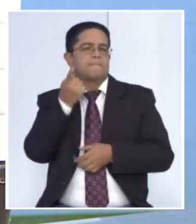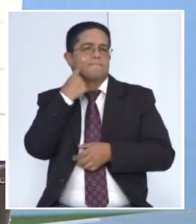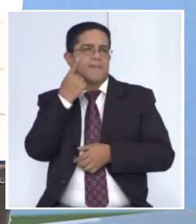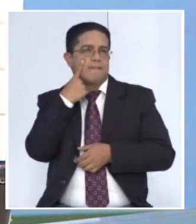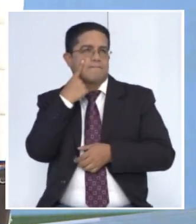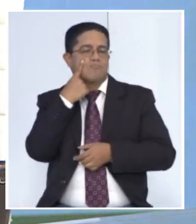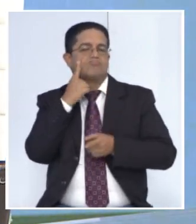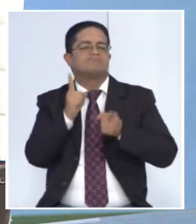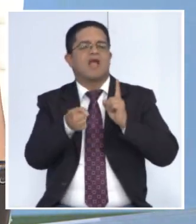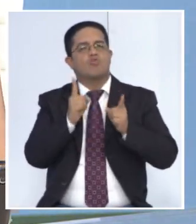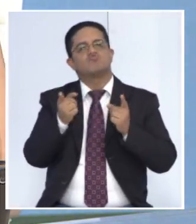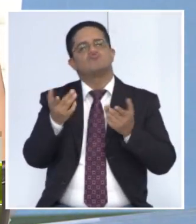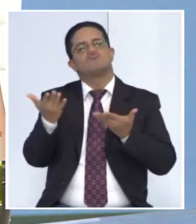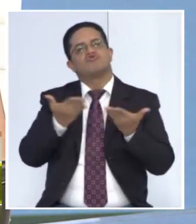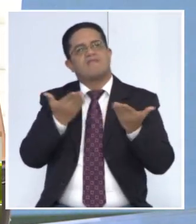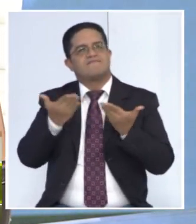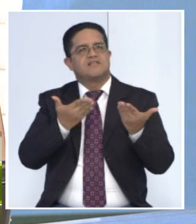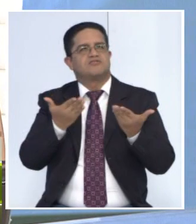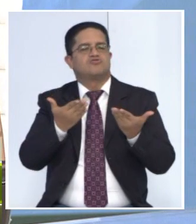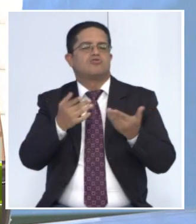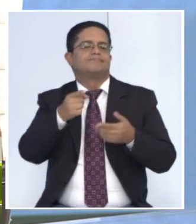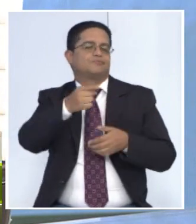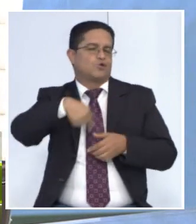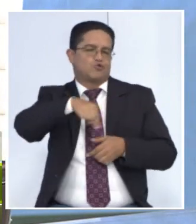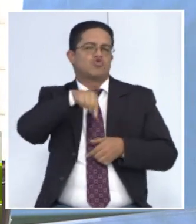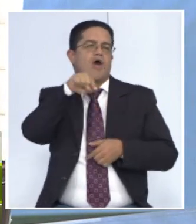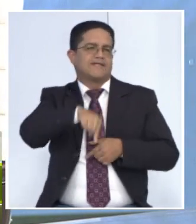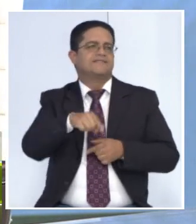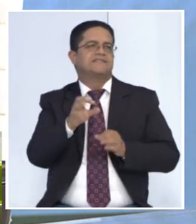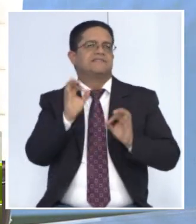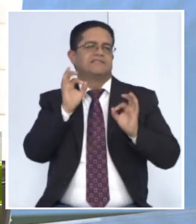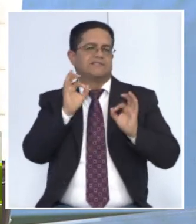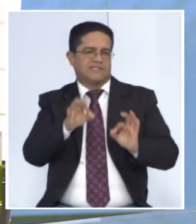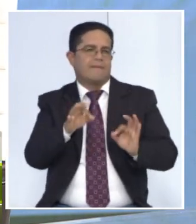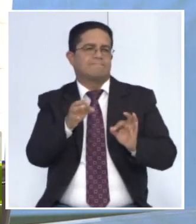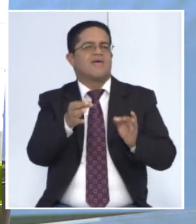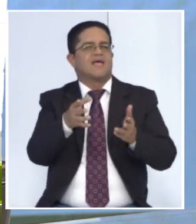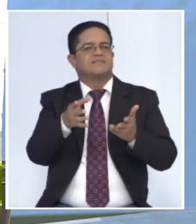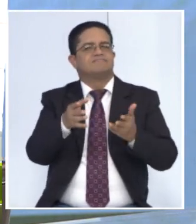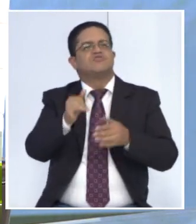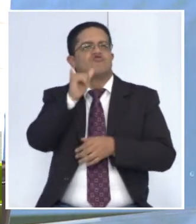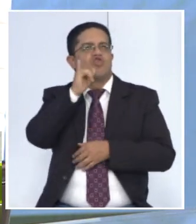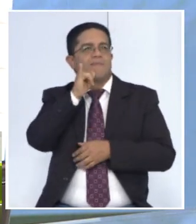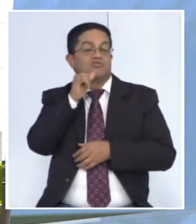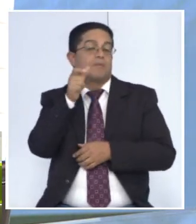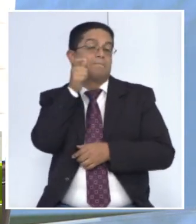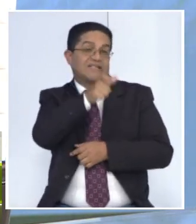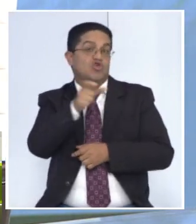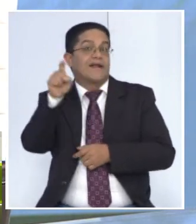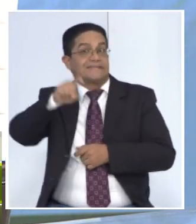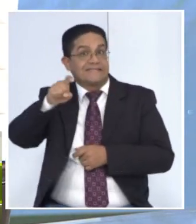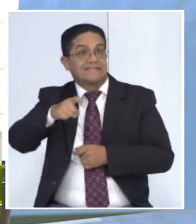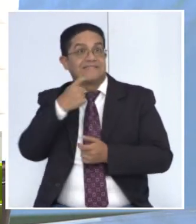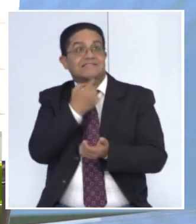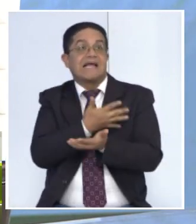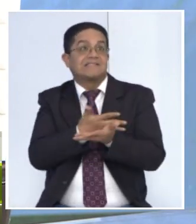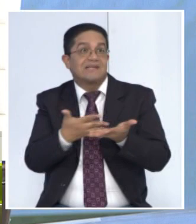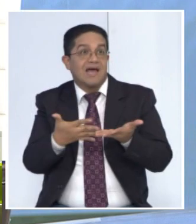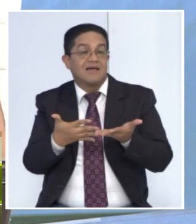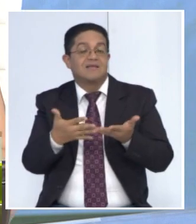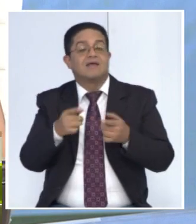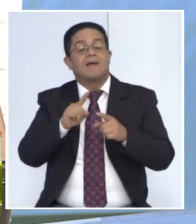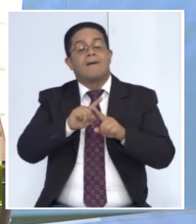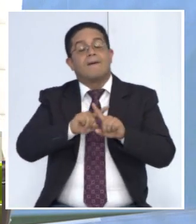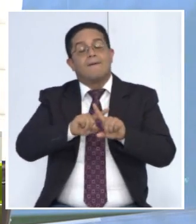algunos servicios públicos, incluso nosotros en el canal compartimos siempre con mucho cariño y amabilidad cuando necesitan donantes de sangre, pero